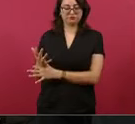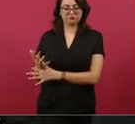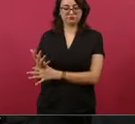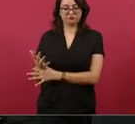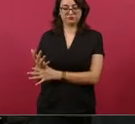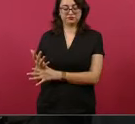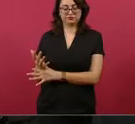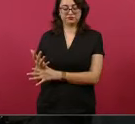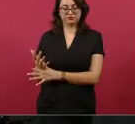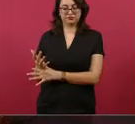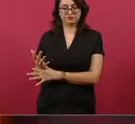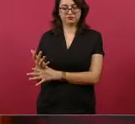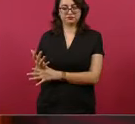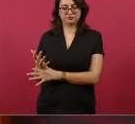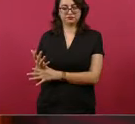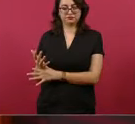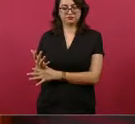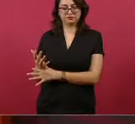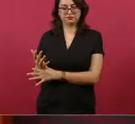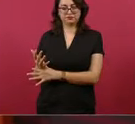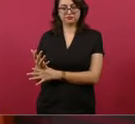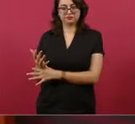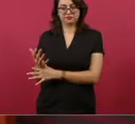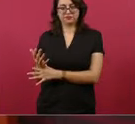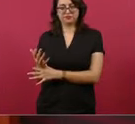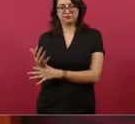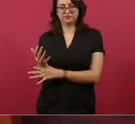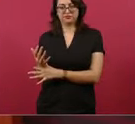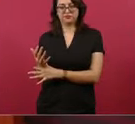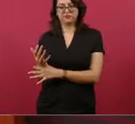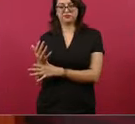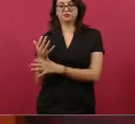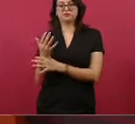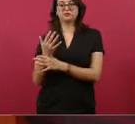Televisa estaba al servicio del presidente.